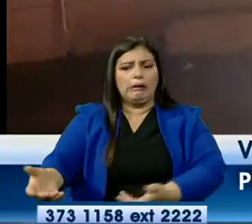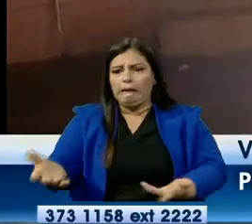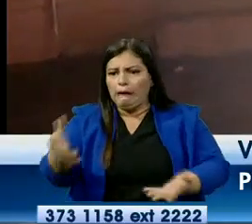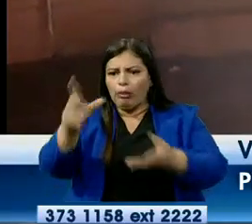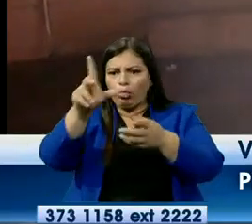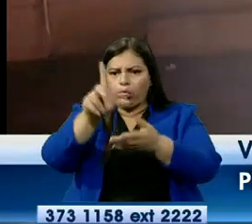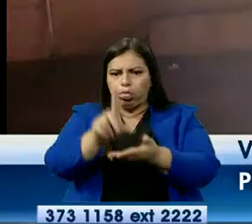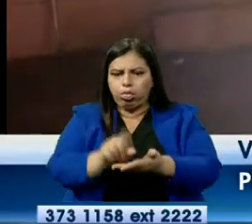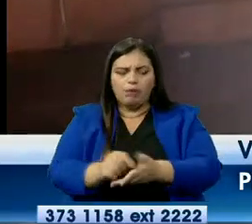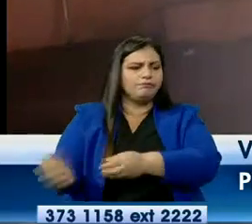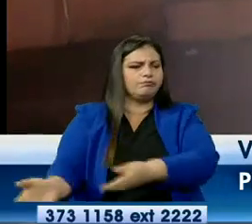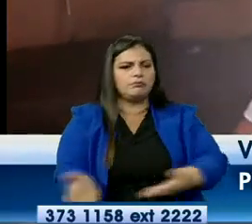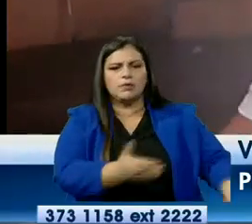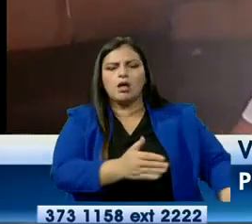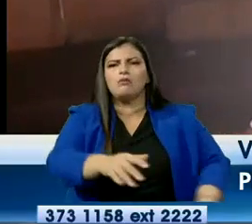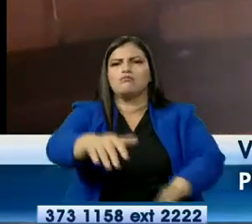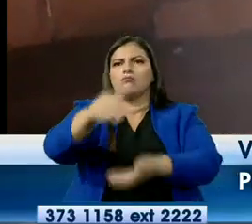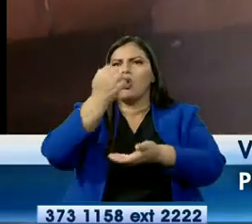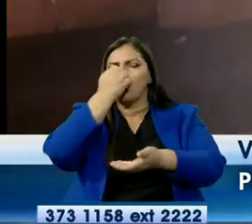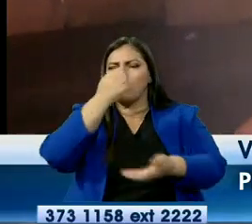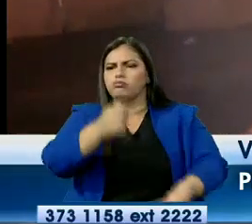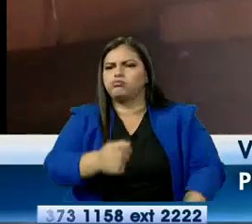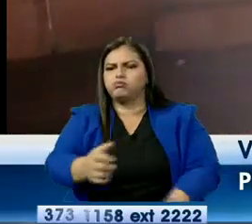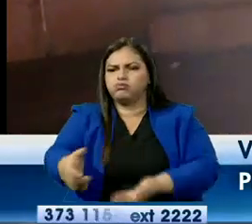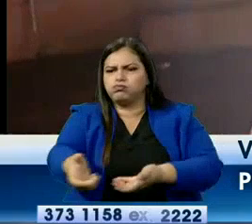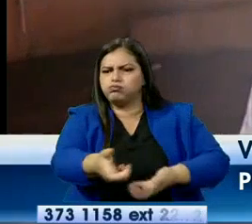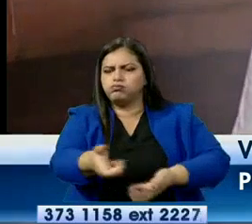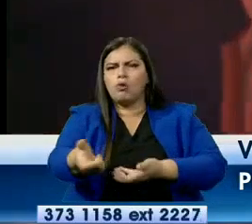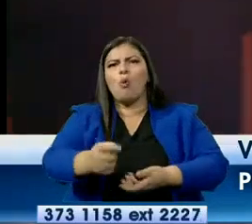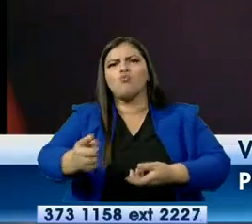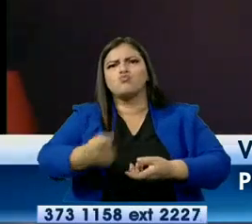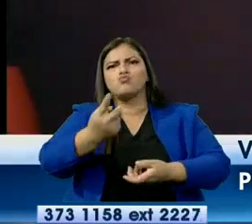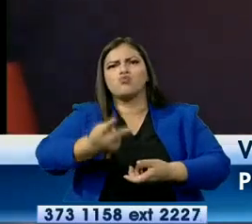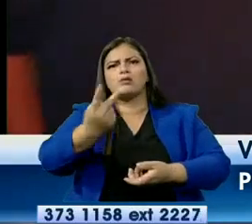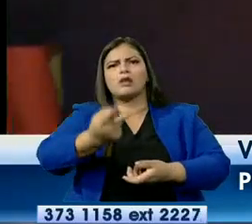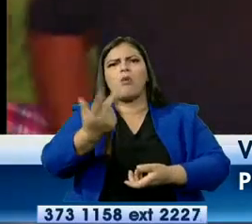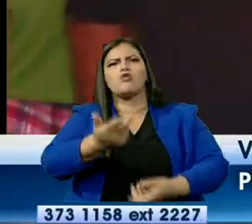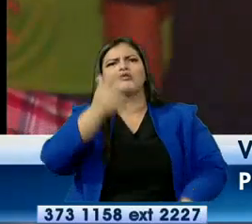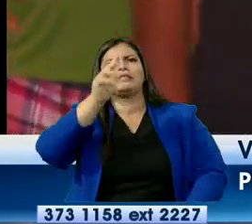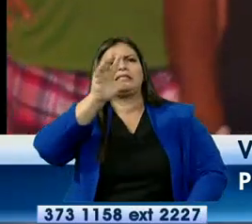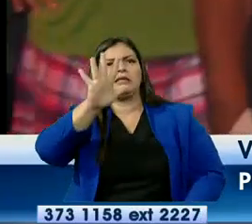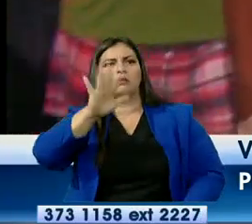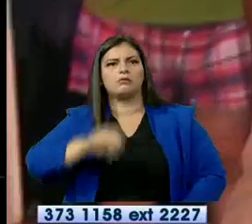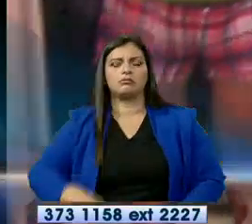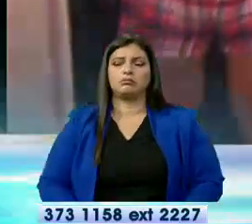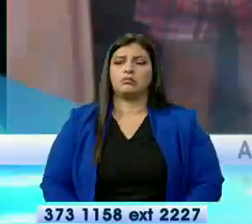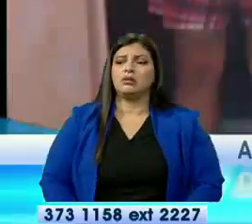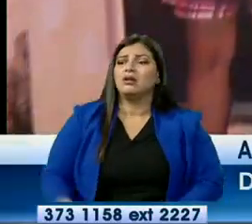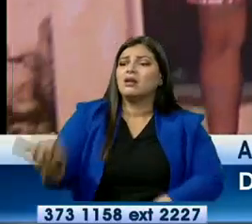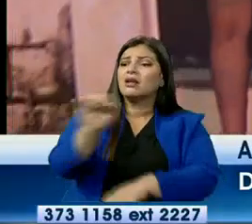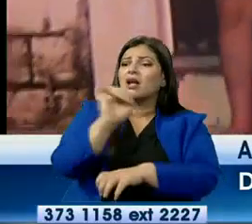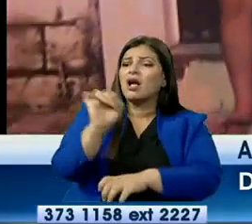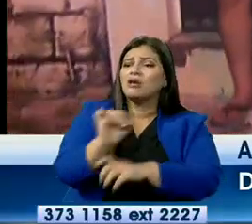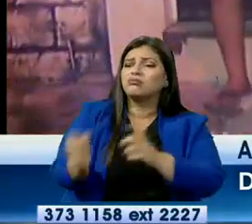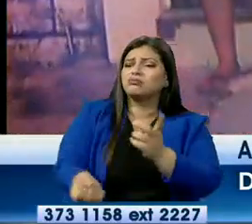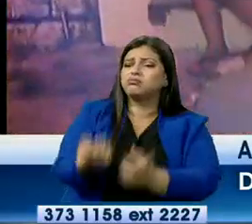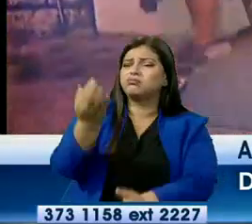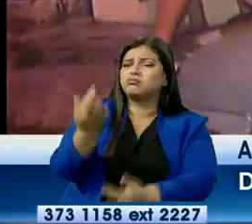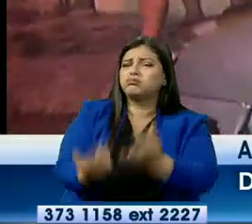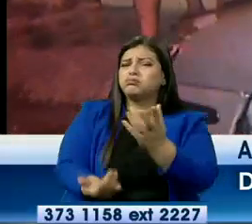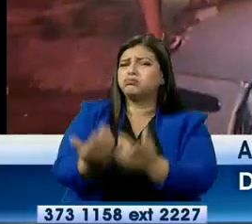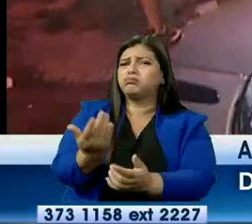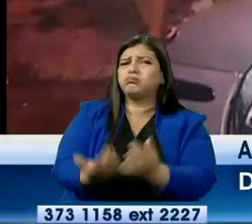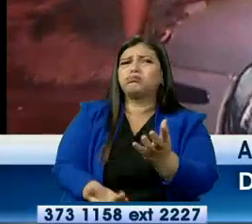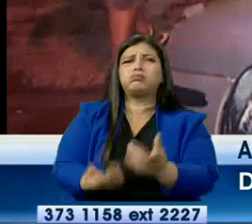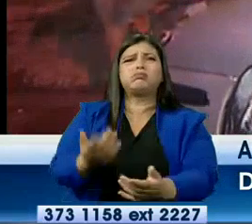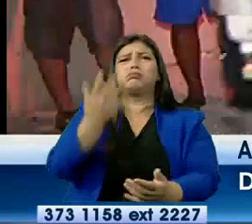ilesos. ¿Qué se debe? No sabemos, una falla eléctrica, me imagino. Afortunadamente, los ocupantes del vehículo